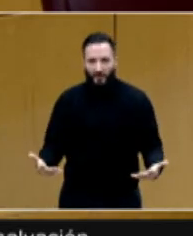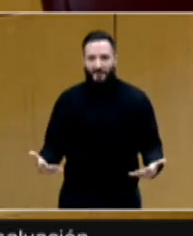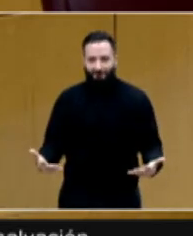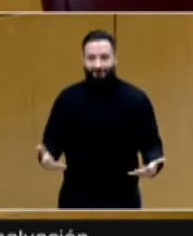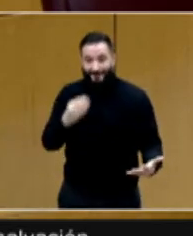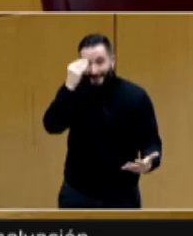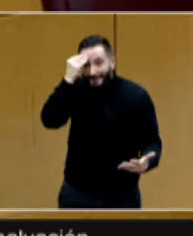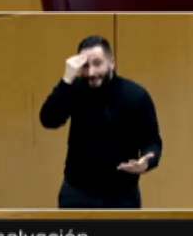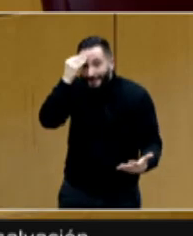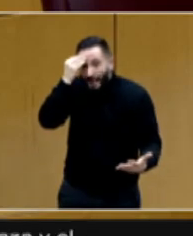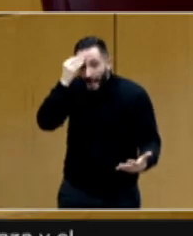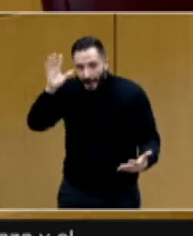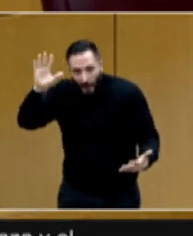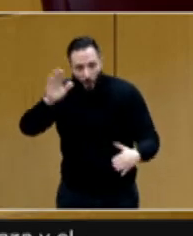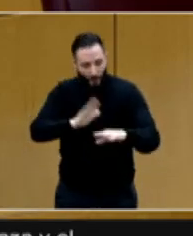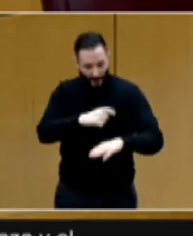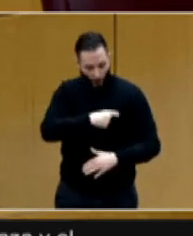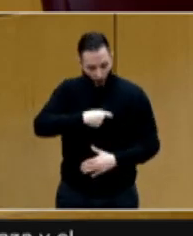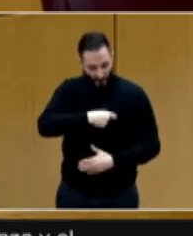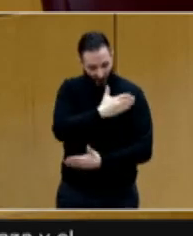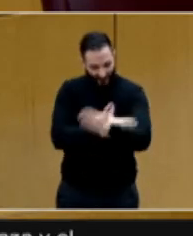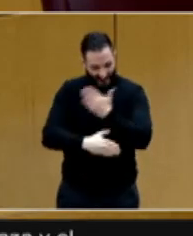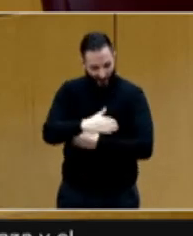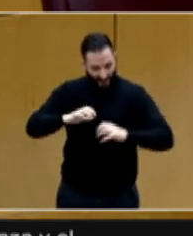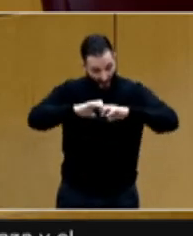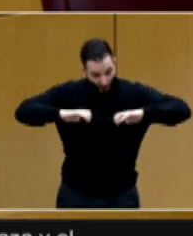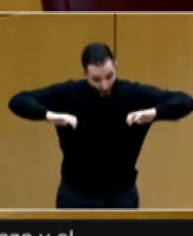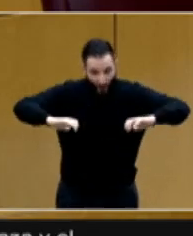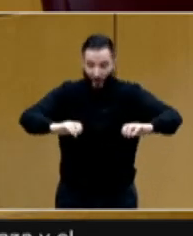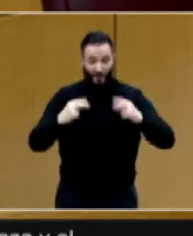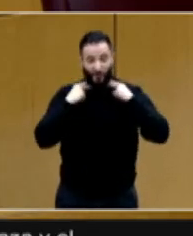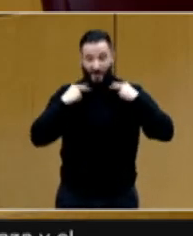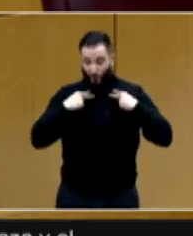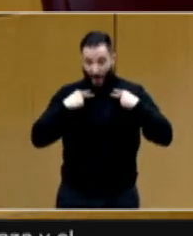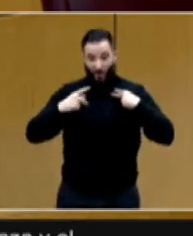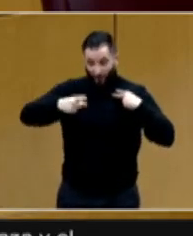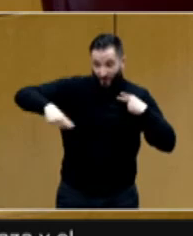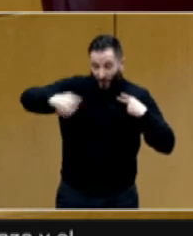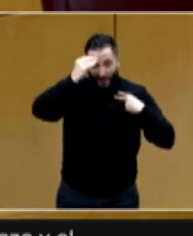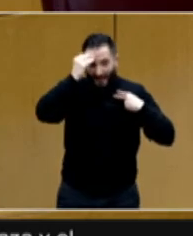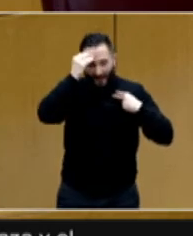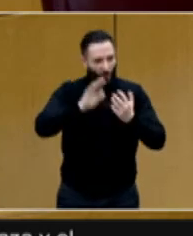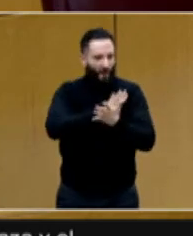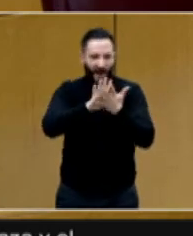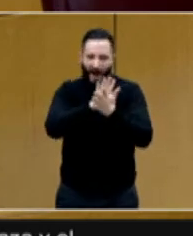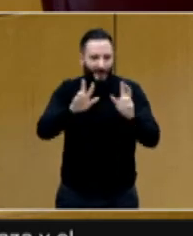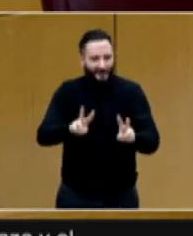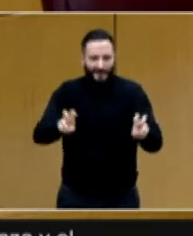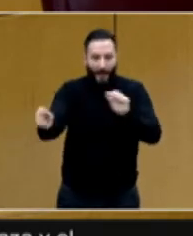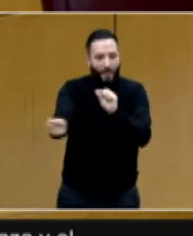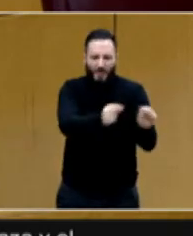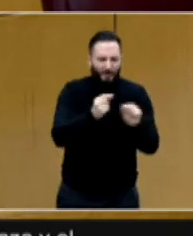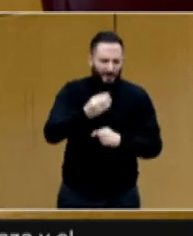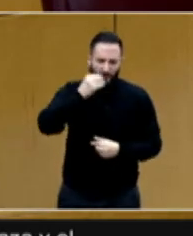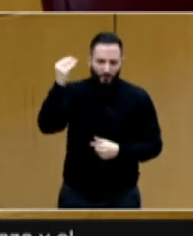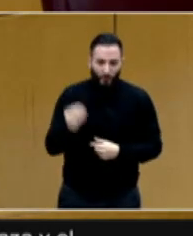esto para la comisión de discapacidad del Congreso sería un buen tema de debate Y sí